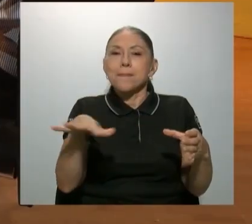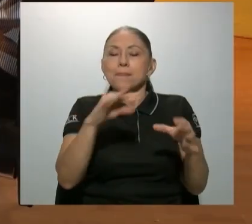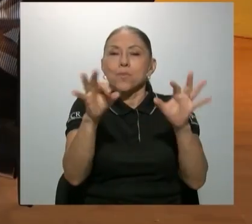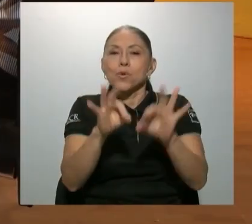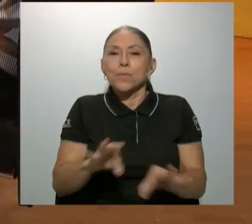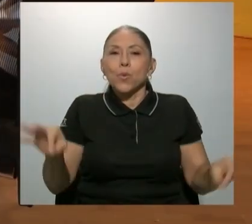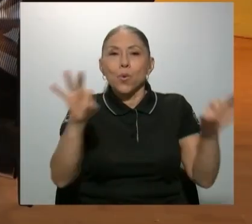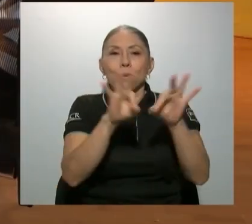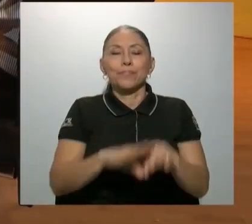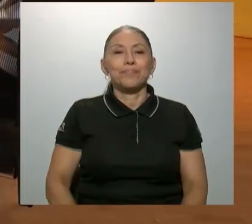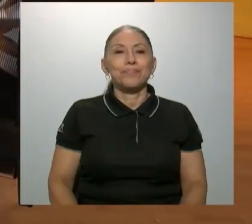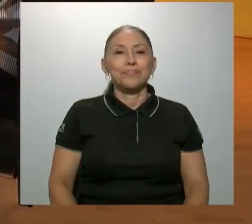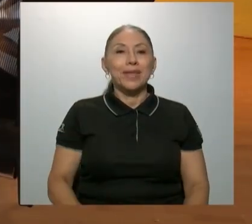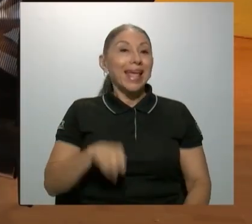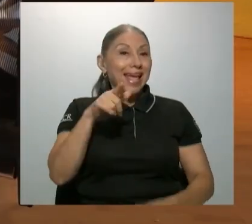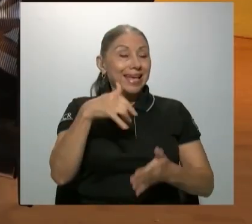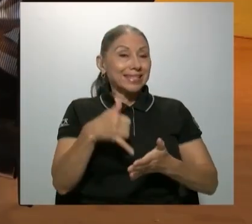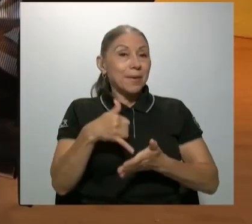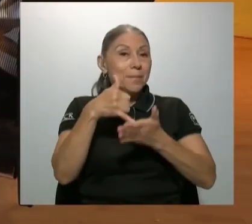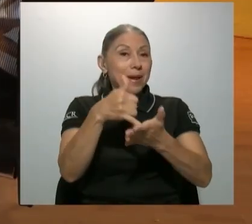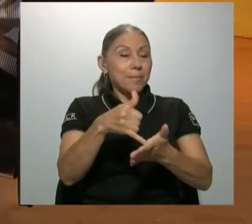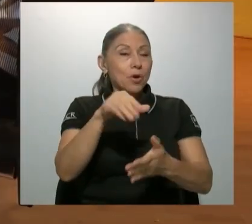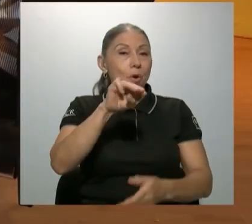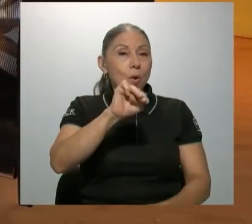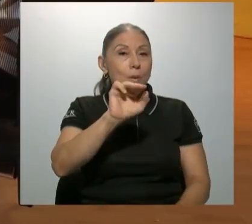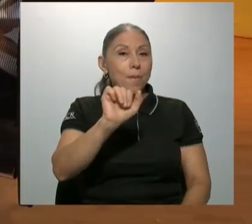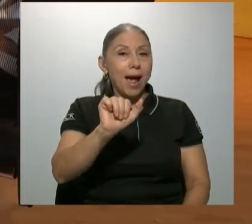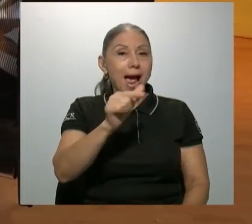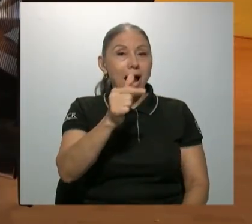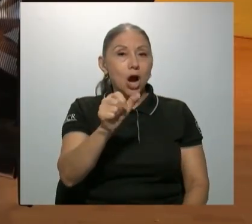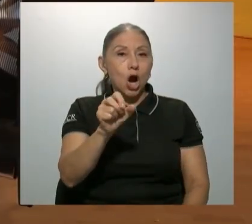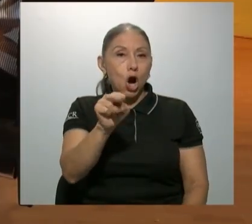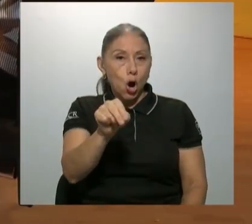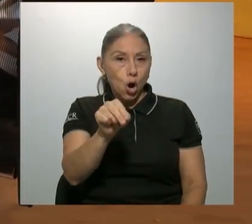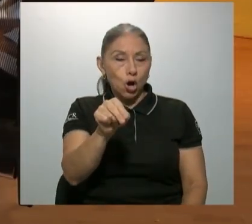Ese premio Magón, que de alguna manera es el premio